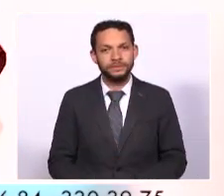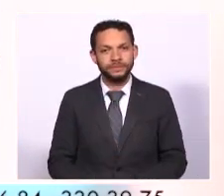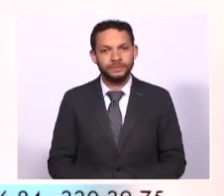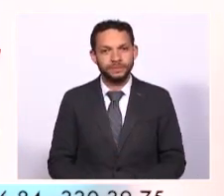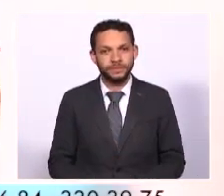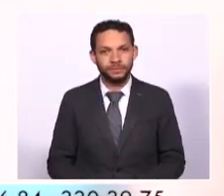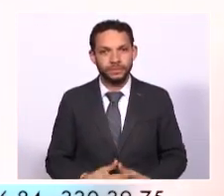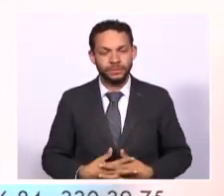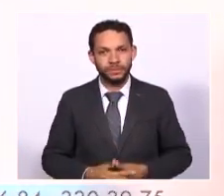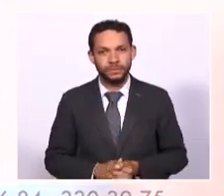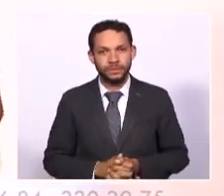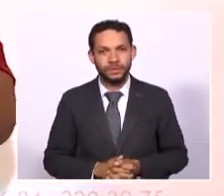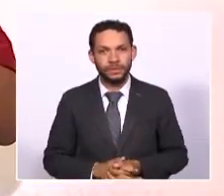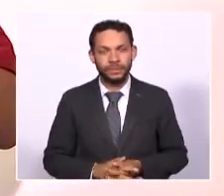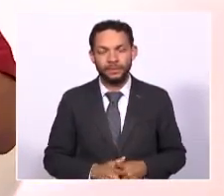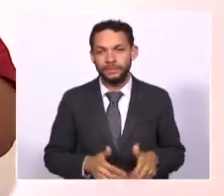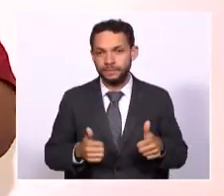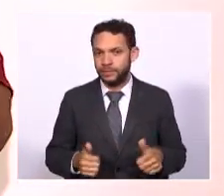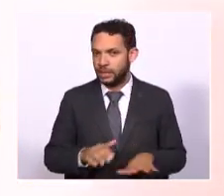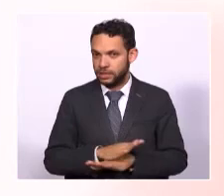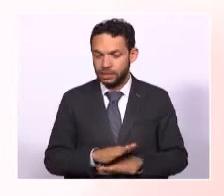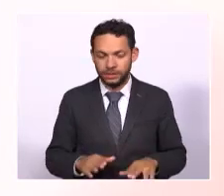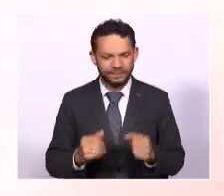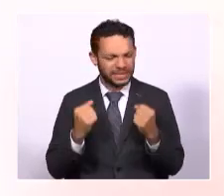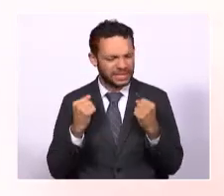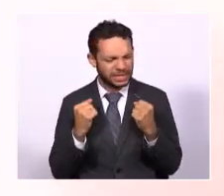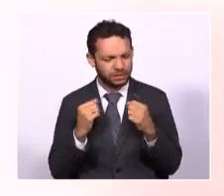Muy bien. Ahí liberamos todo lo que